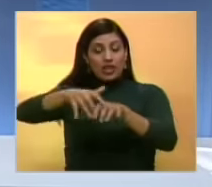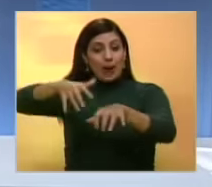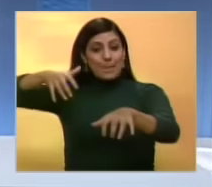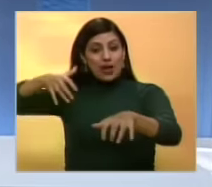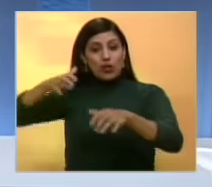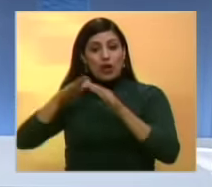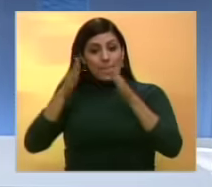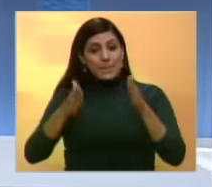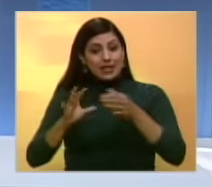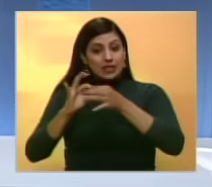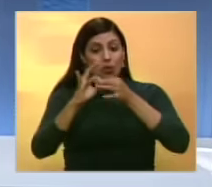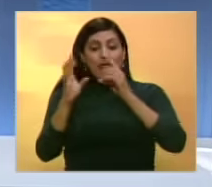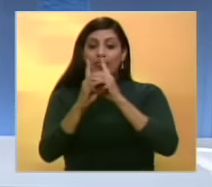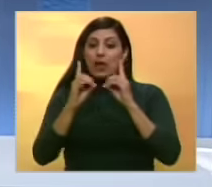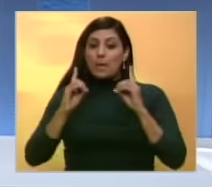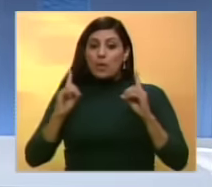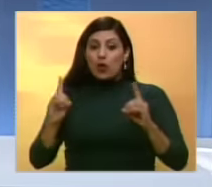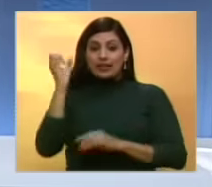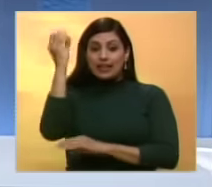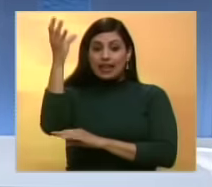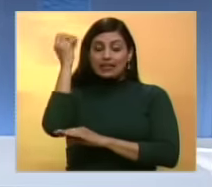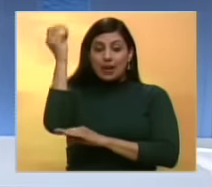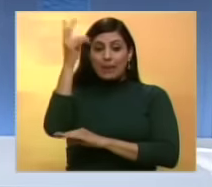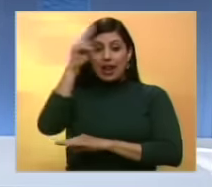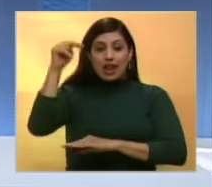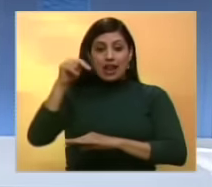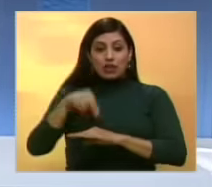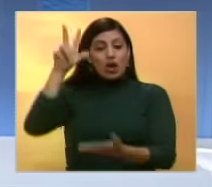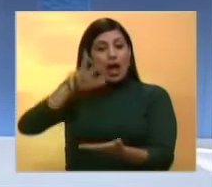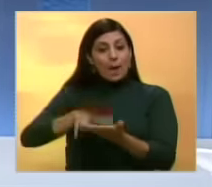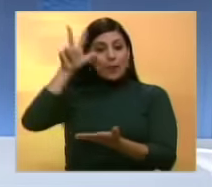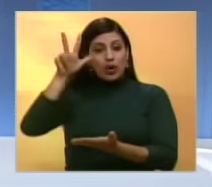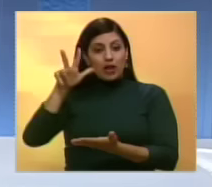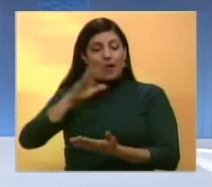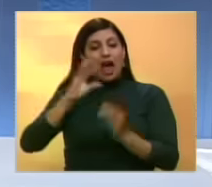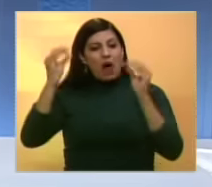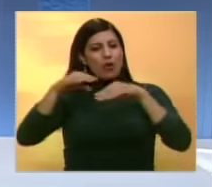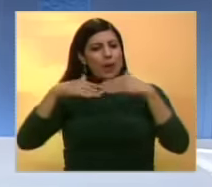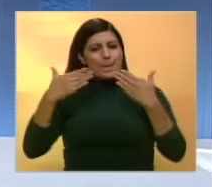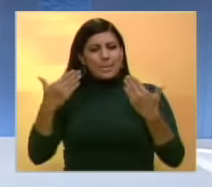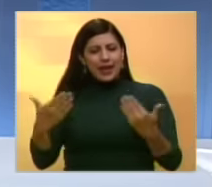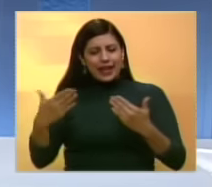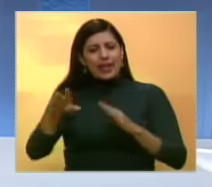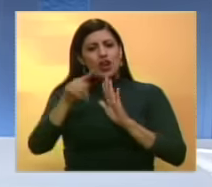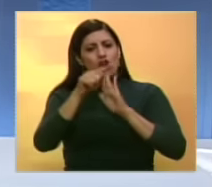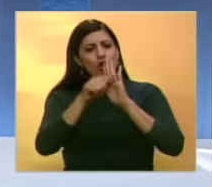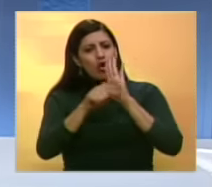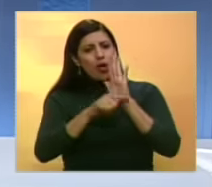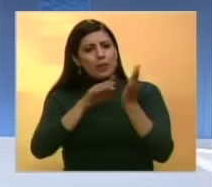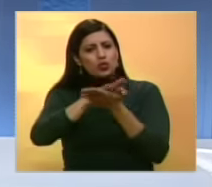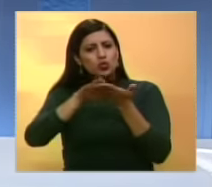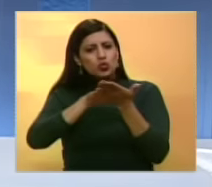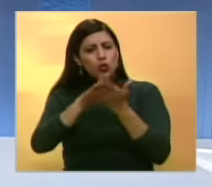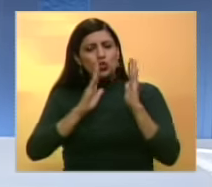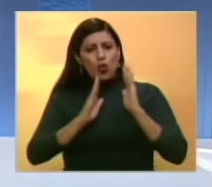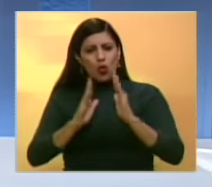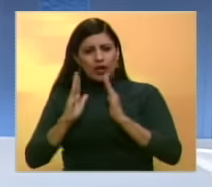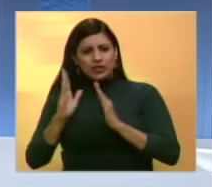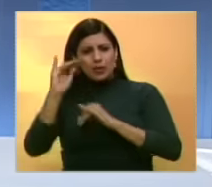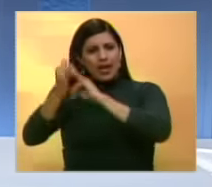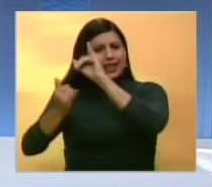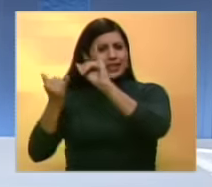de la mesa de la unidad democrática la asamblea nacional aprobó un acuerdo que exhorta al cumplimiento de resoluciones de organismos